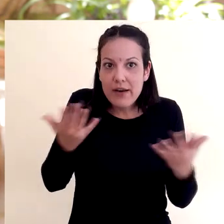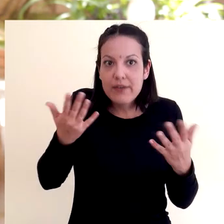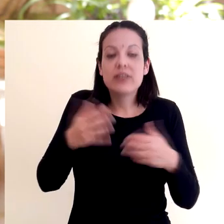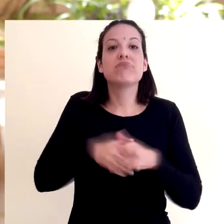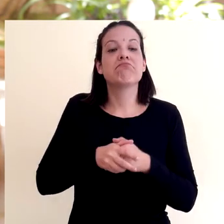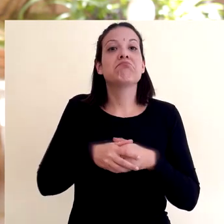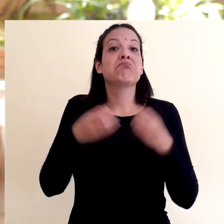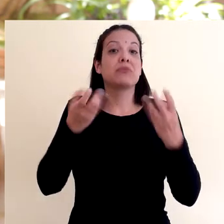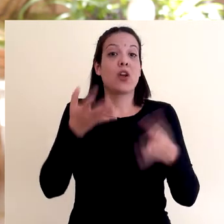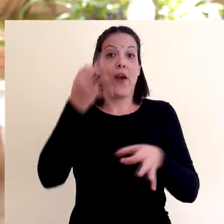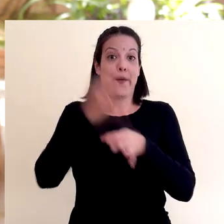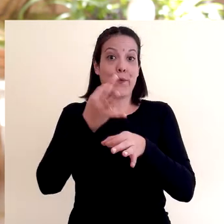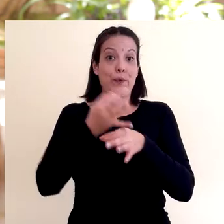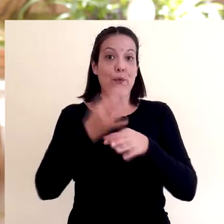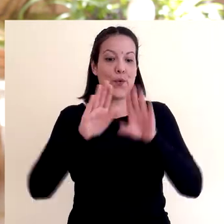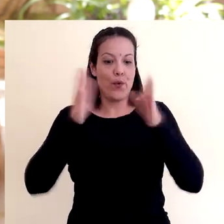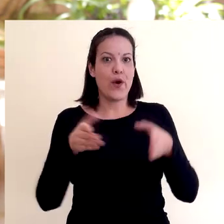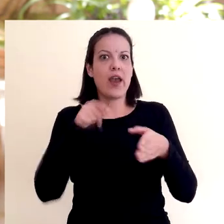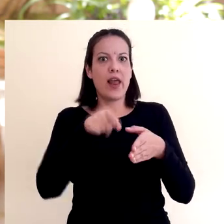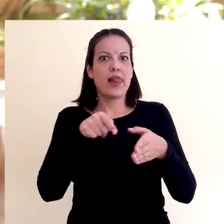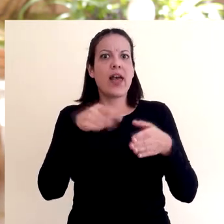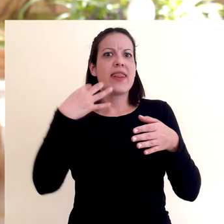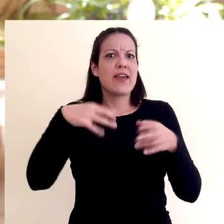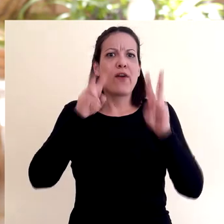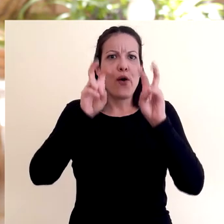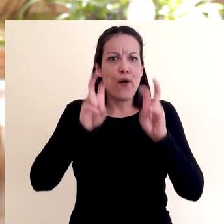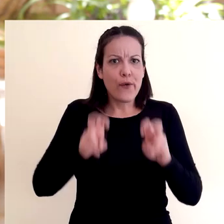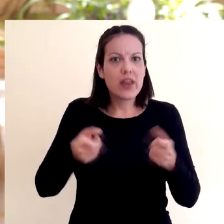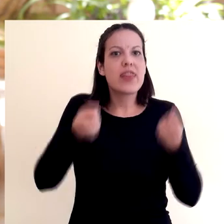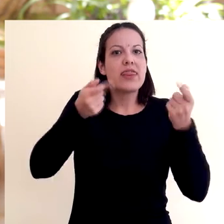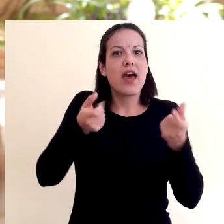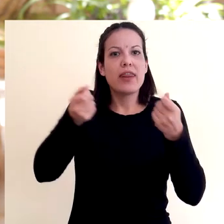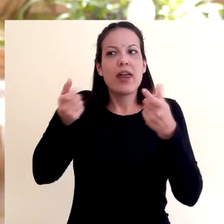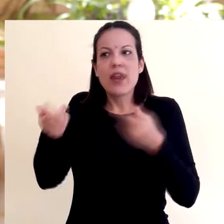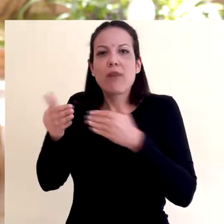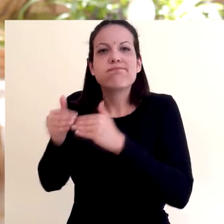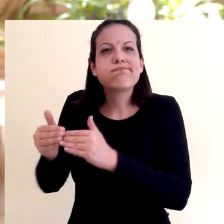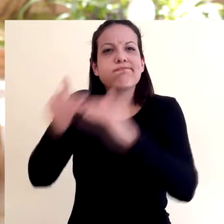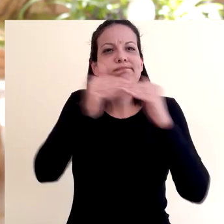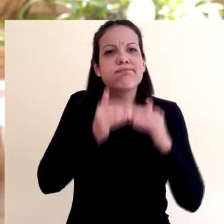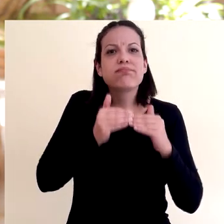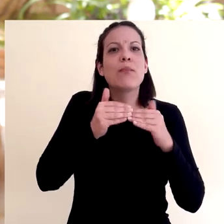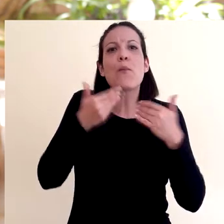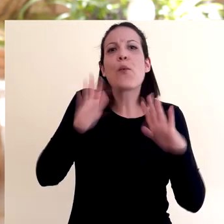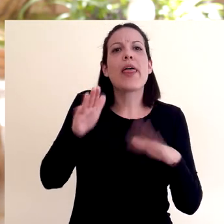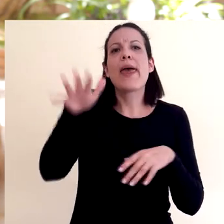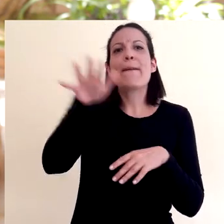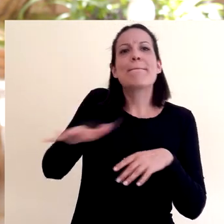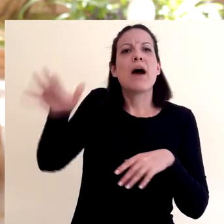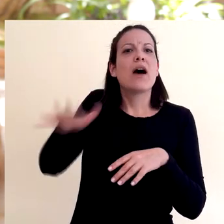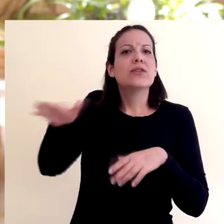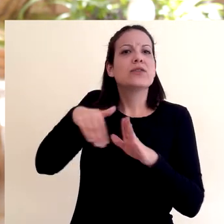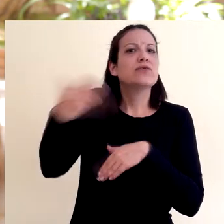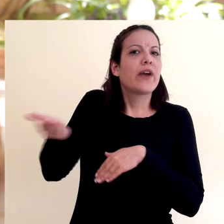y que bueno, y que la escuela pueda democratizar contenidos, digamos, que quizás son tabú o no